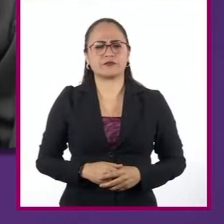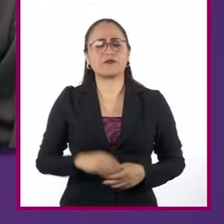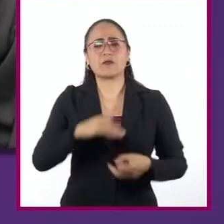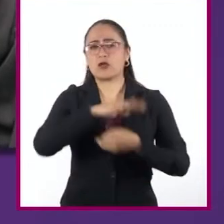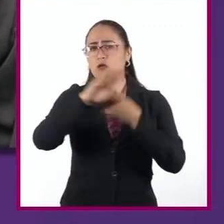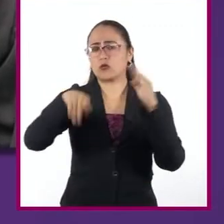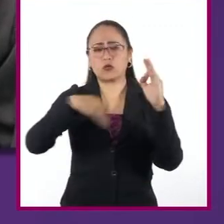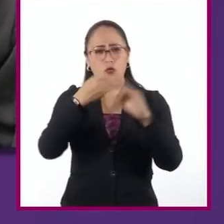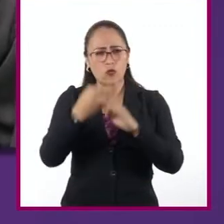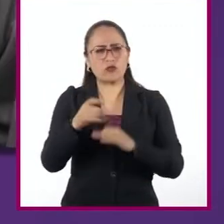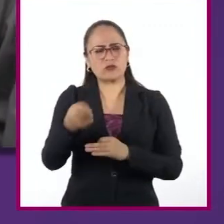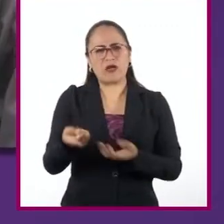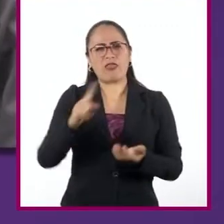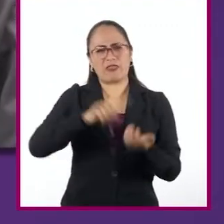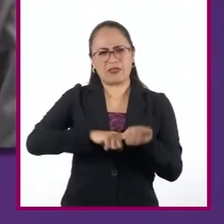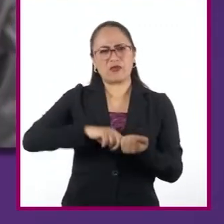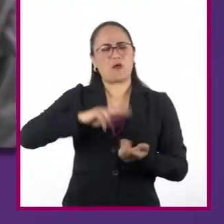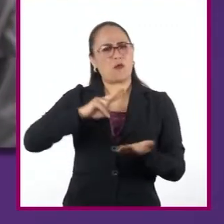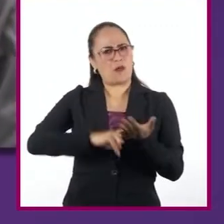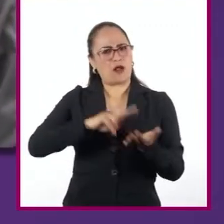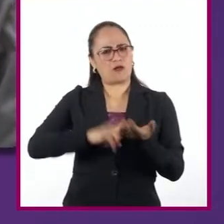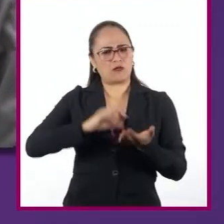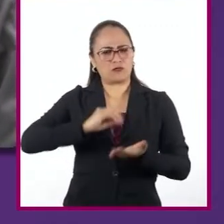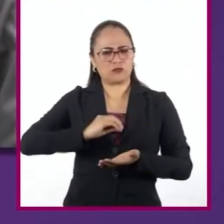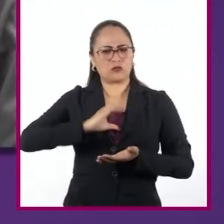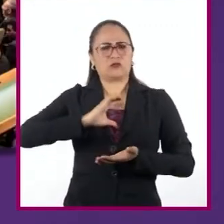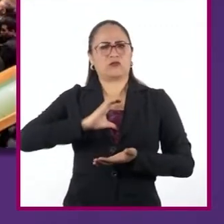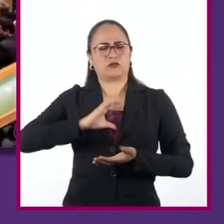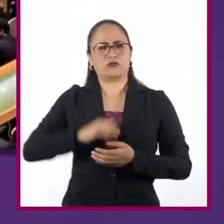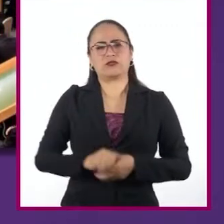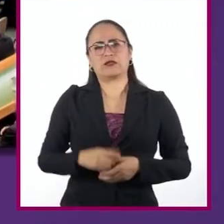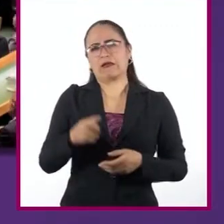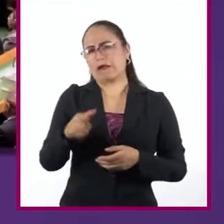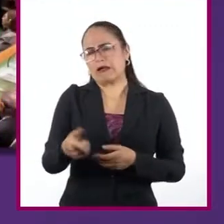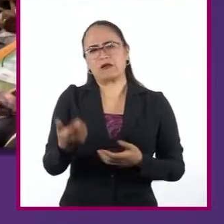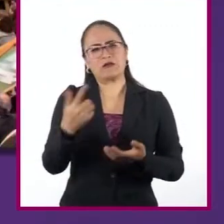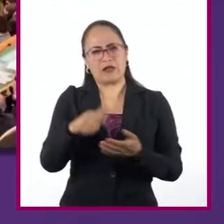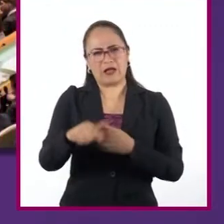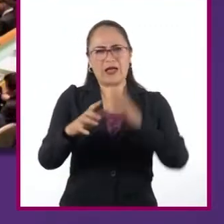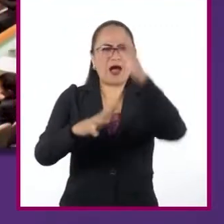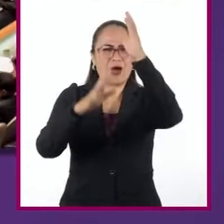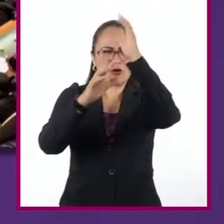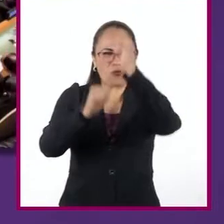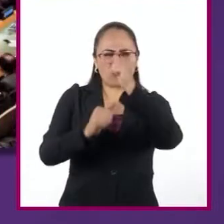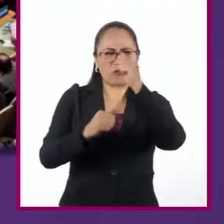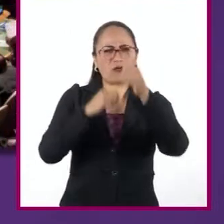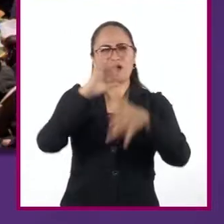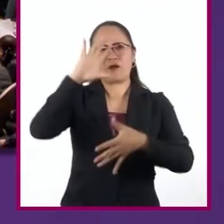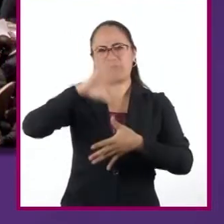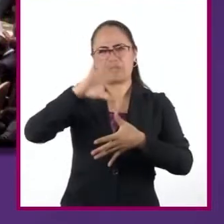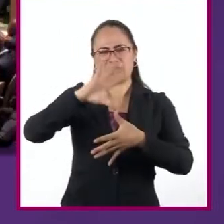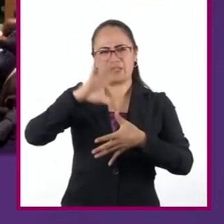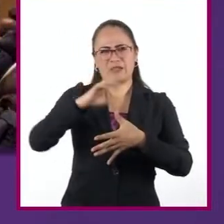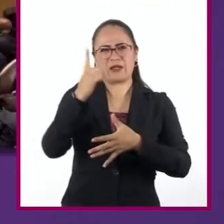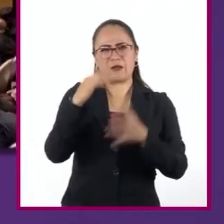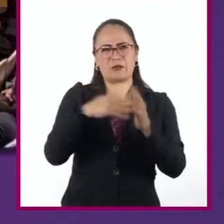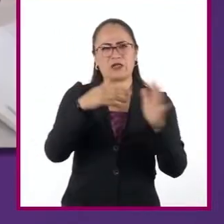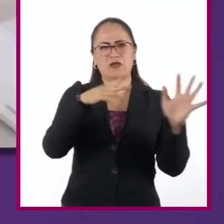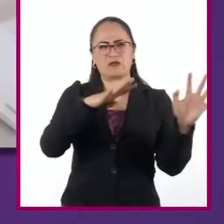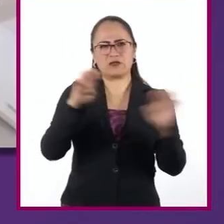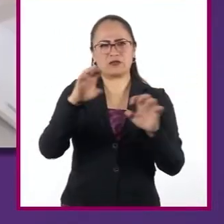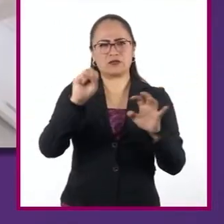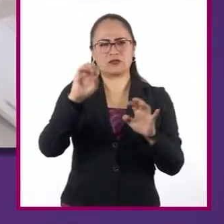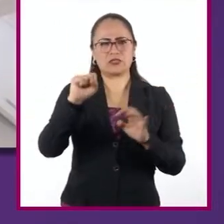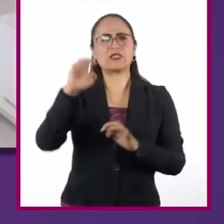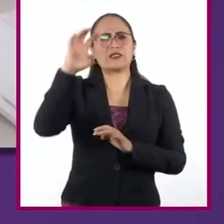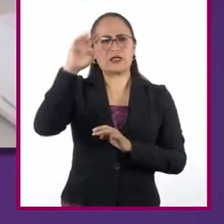ser humano posee dignidad sin importar la condición en la que se encuentre. La Convención Americana sobre Derechos Humanos de 1969